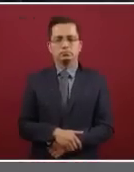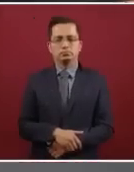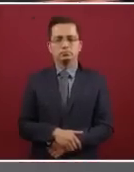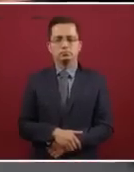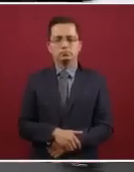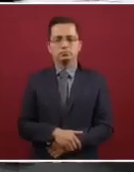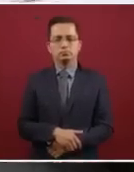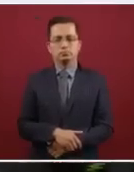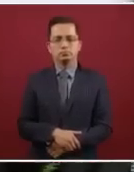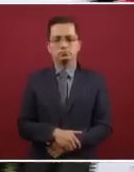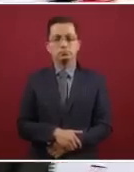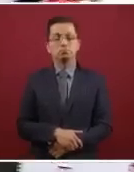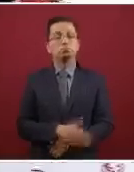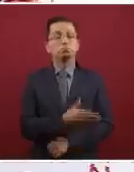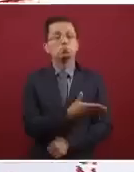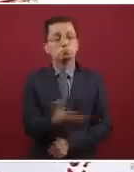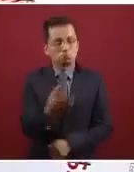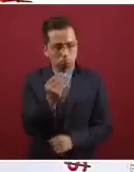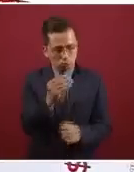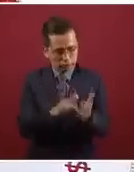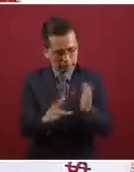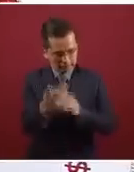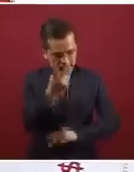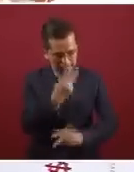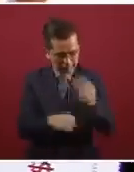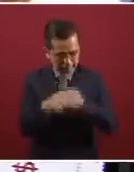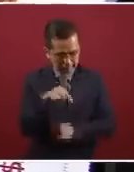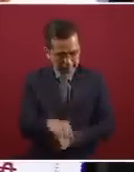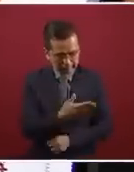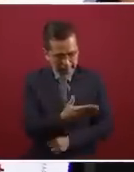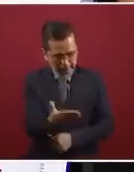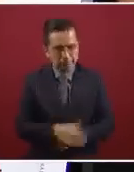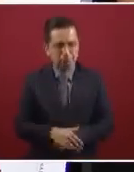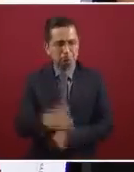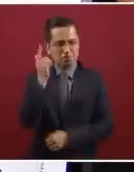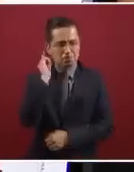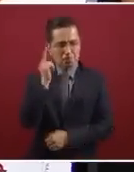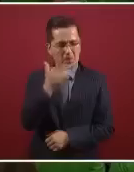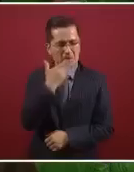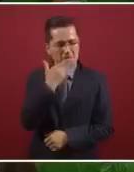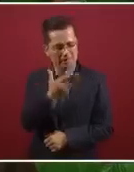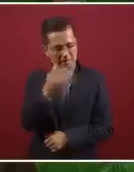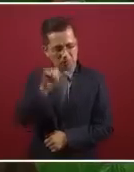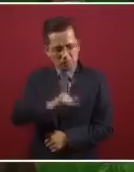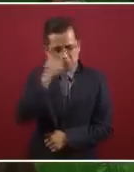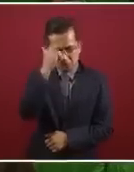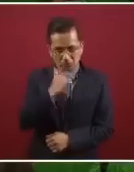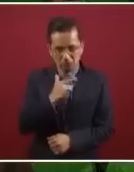Agradecemos a ustedes su amable asistencia y les deseamos una excelente noche.